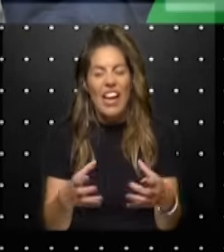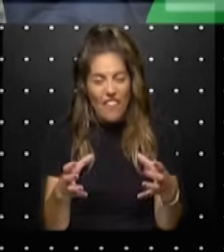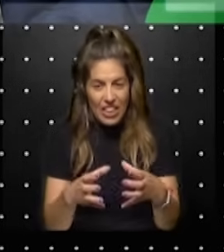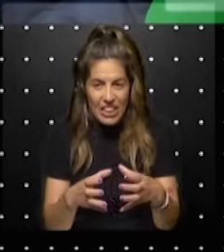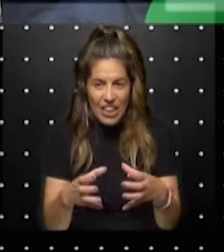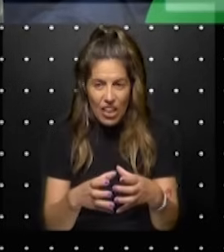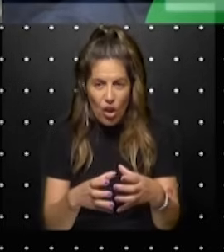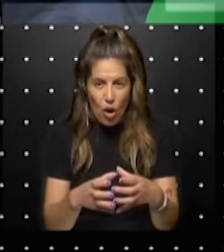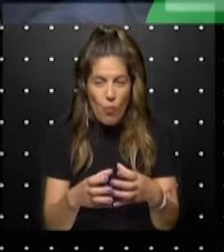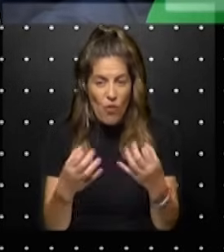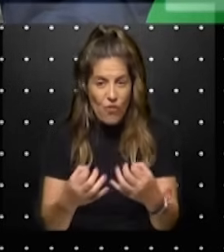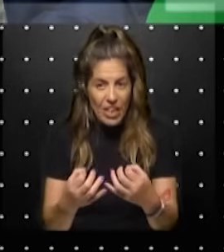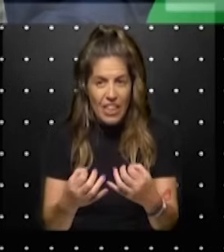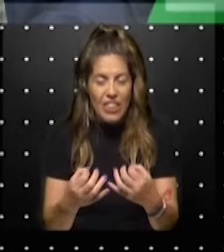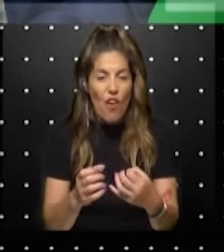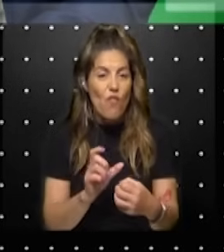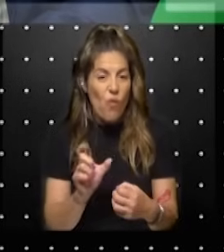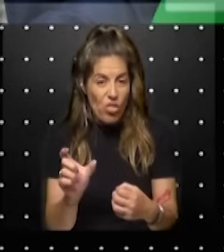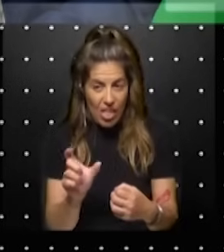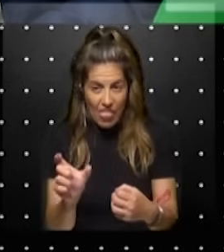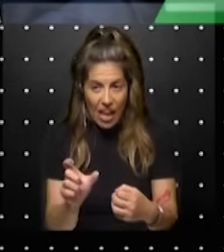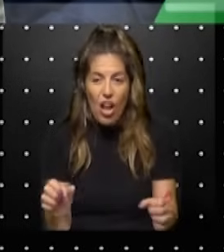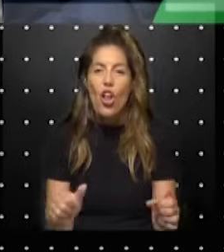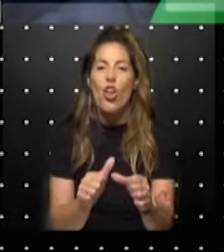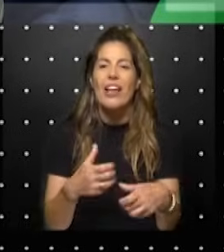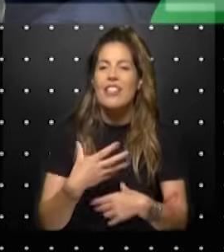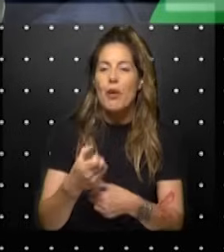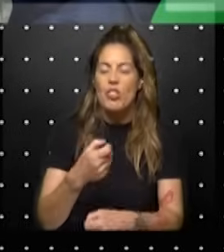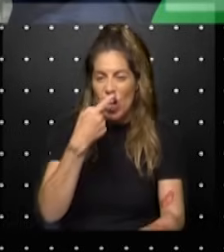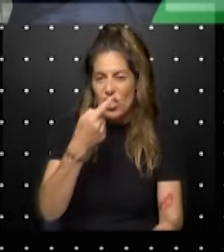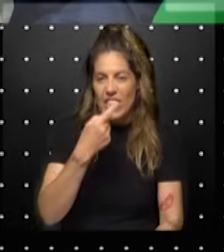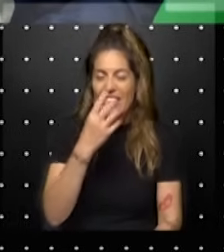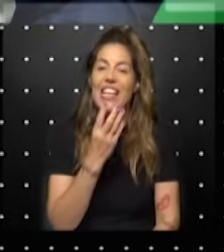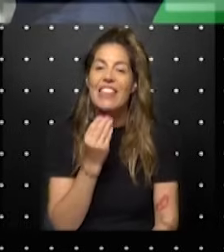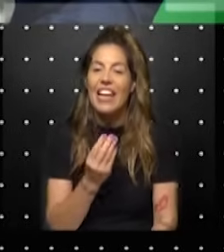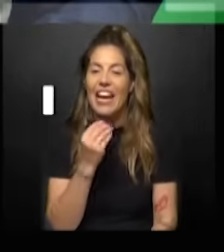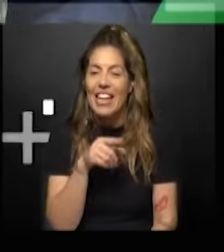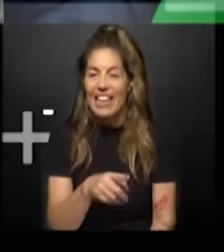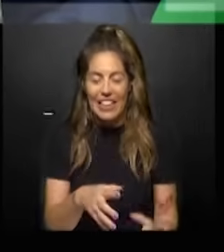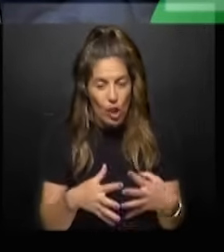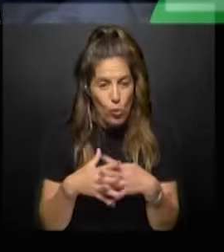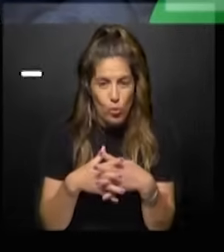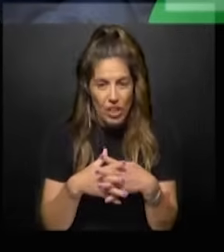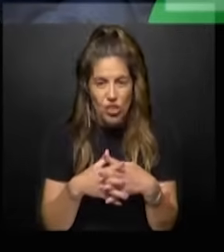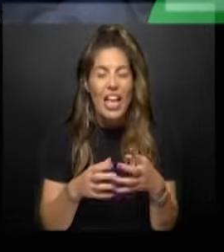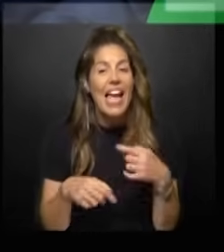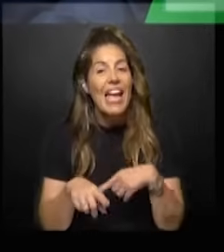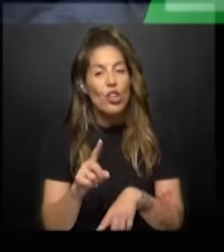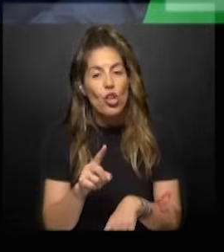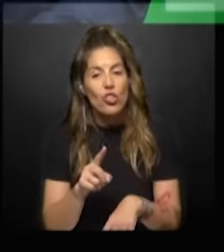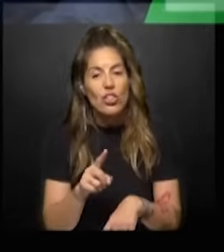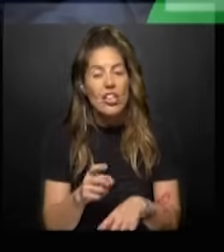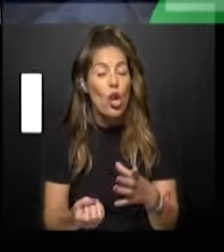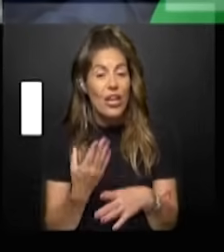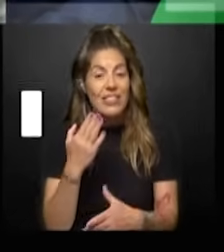está muy bien fundada y que lo que hace es apoyar los intereses de Israel en Estados Unidos. Y entonces, bueno, lo que